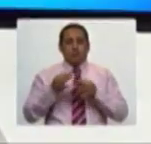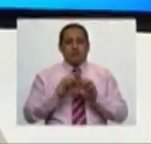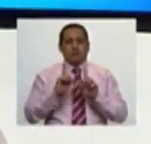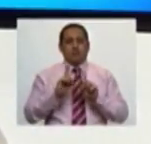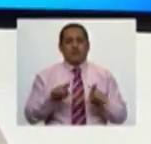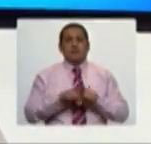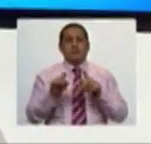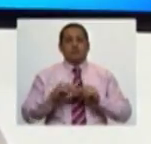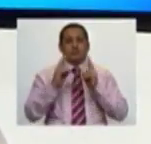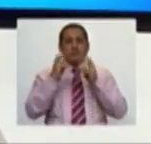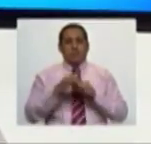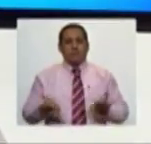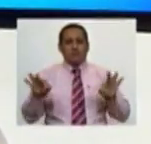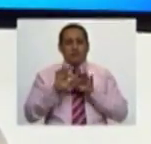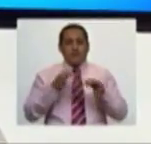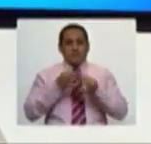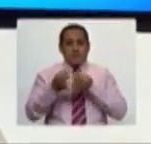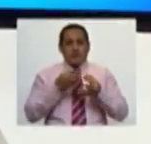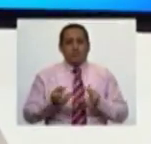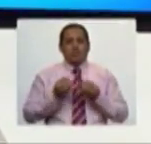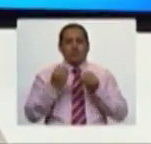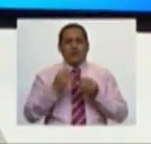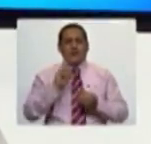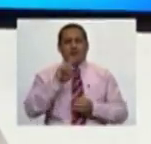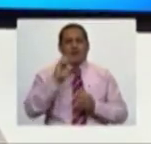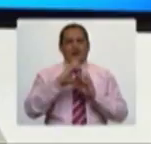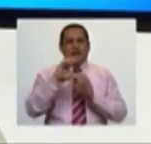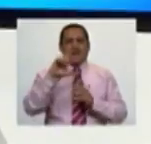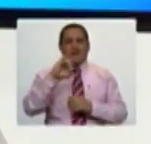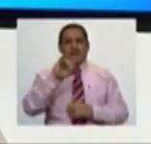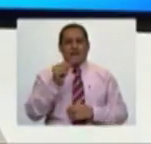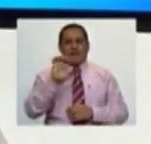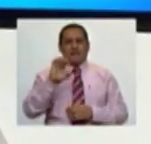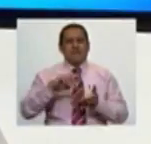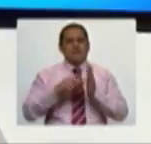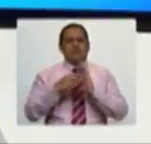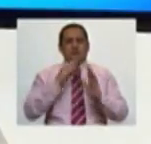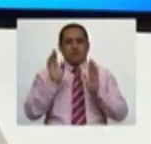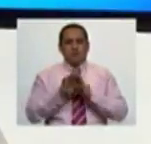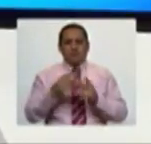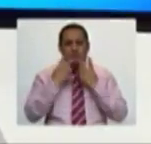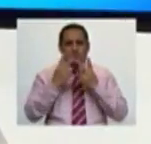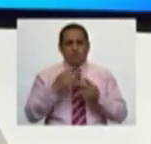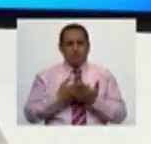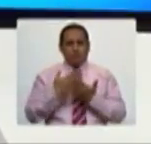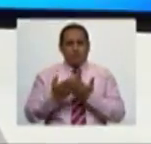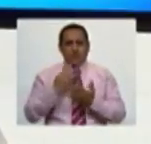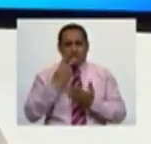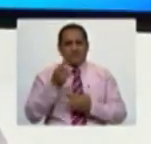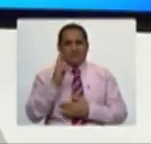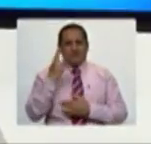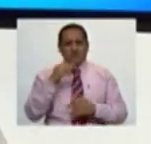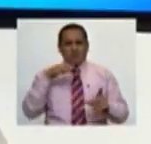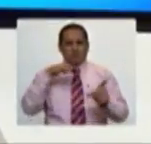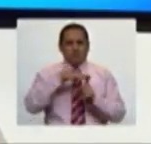estableció que no, y es un punto muy importante del que hablas, porque el reglaje, por ejemplo, es una medida que puede ser combatida en